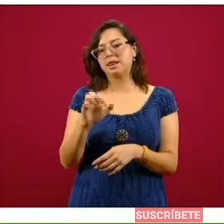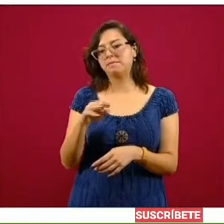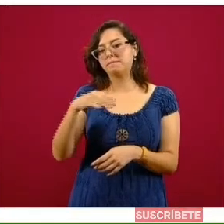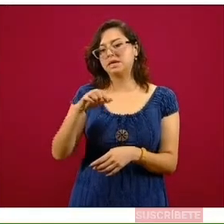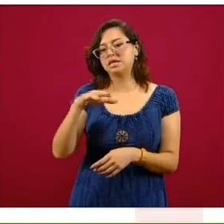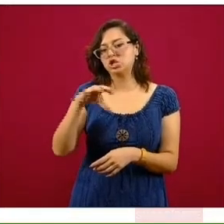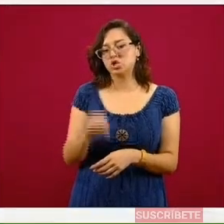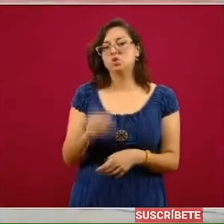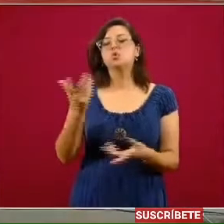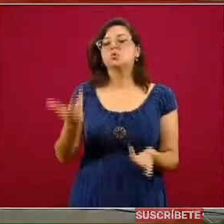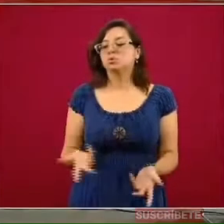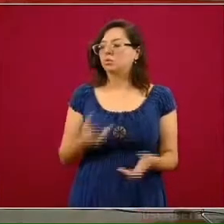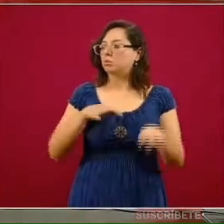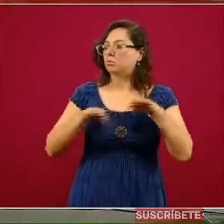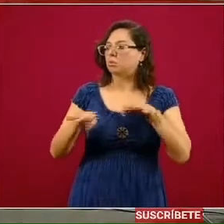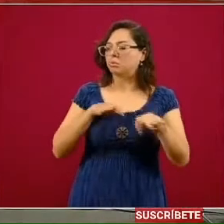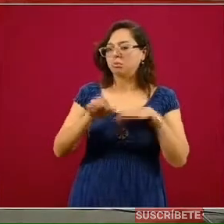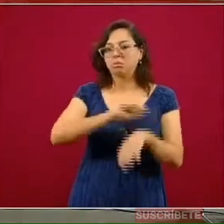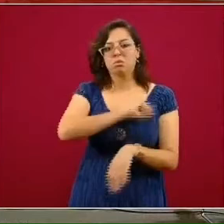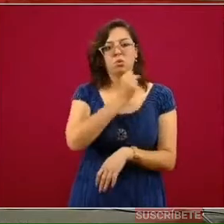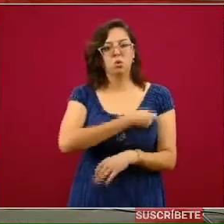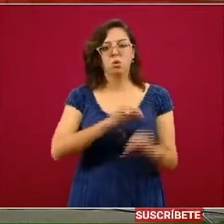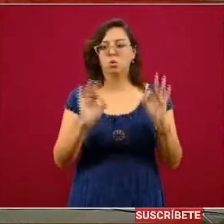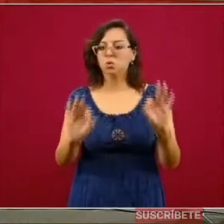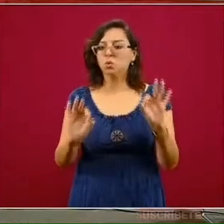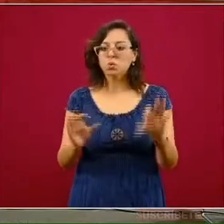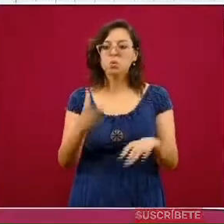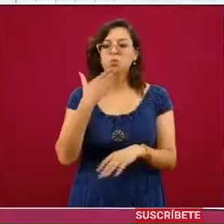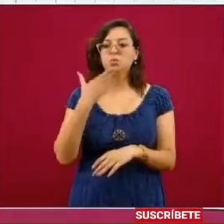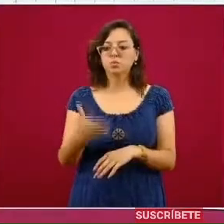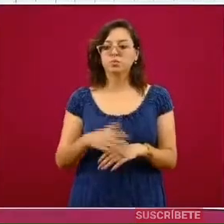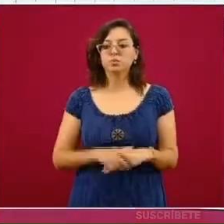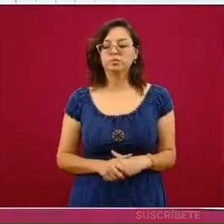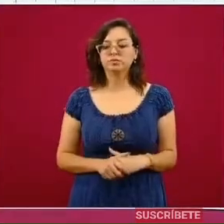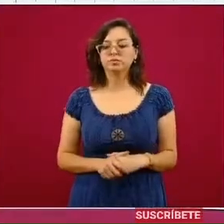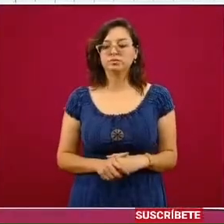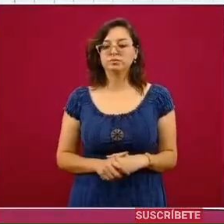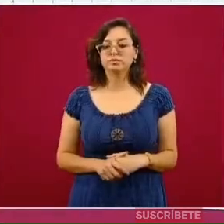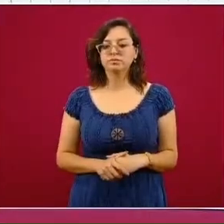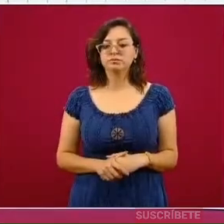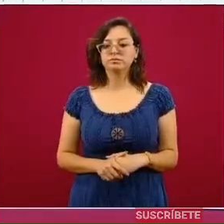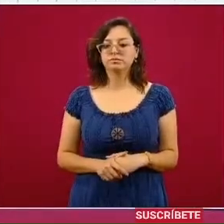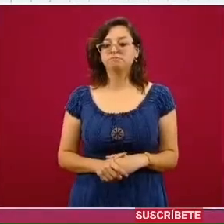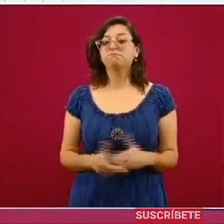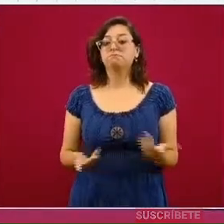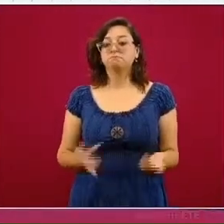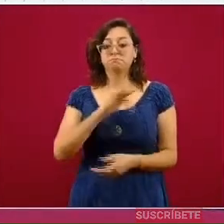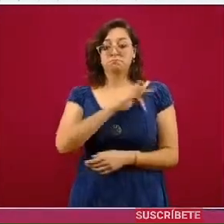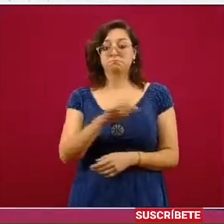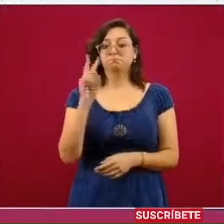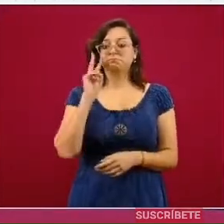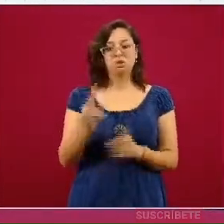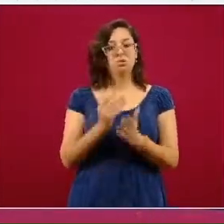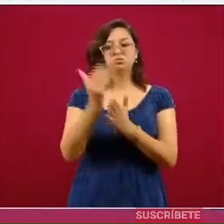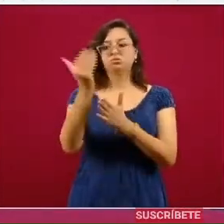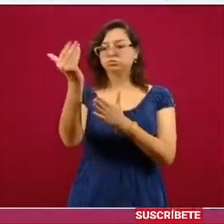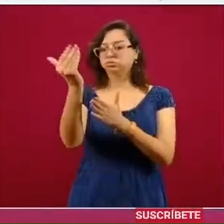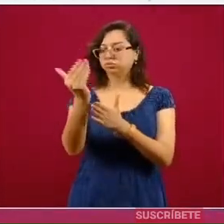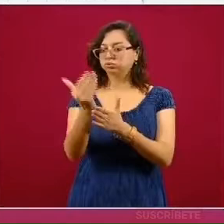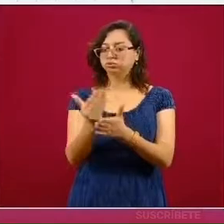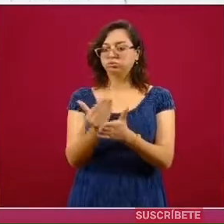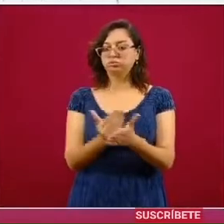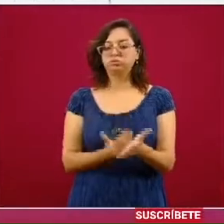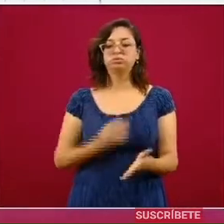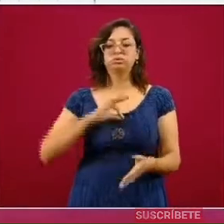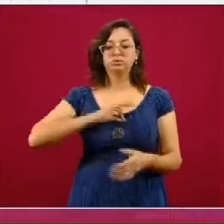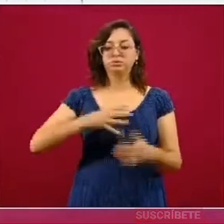han hecho un excelente trabajo de salud pública en la entidad, junto con todo su equipo. Y vemos cómo hay una reducción progresiva y